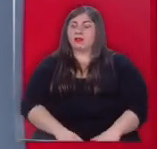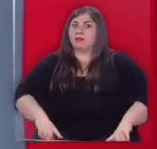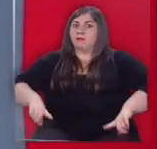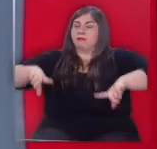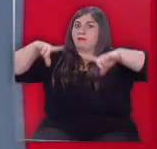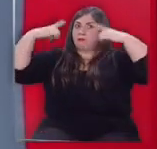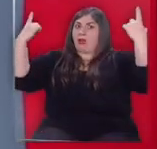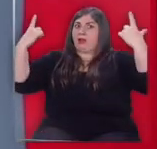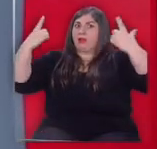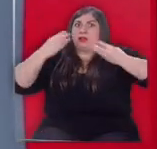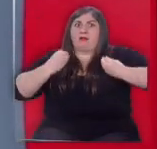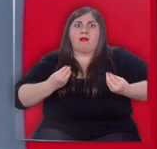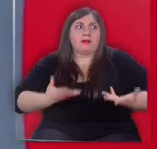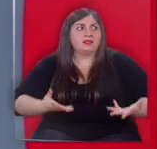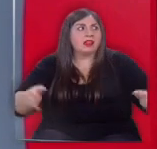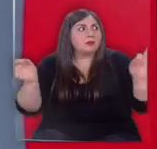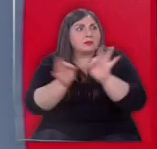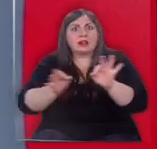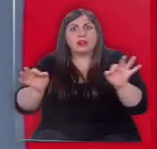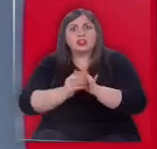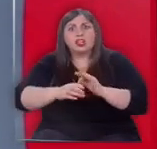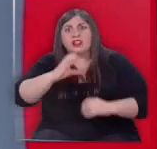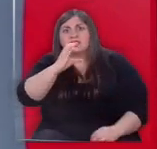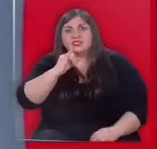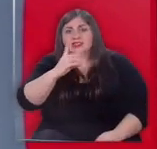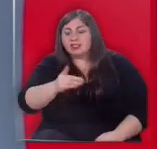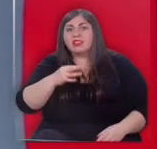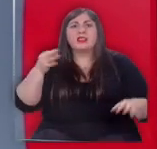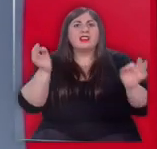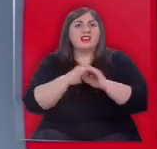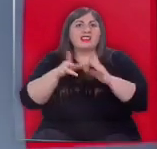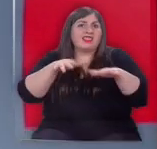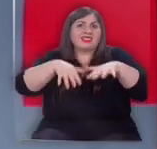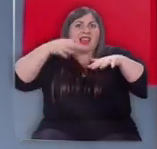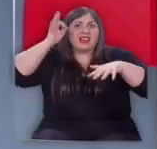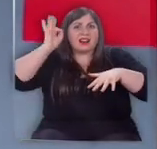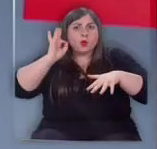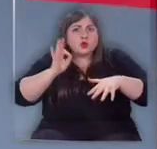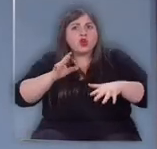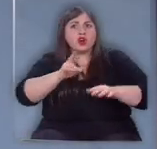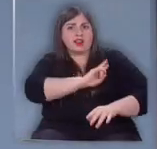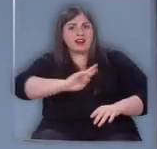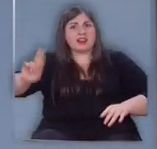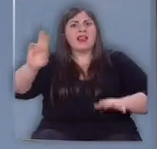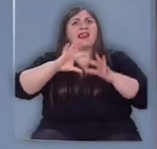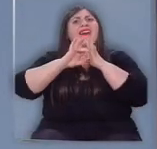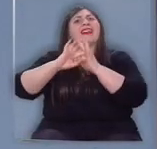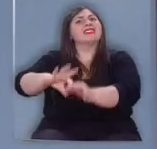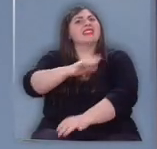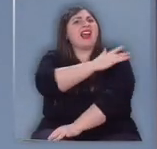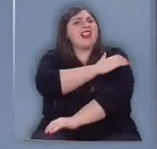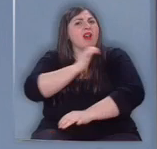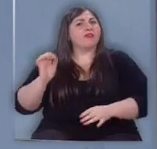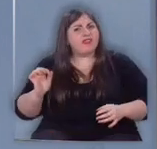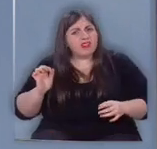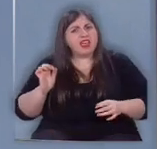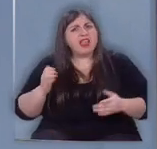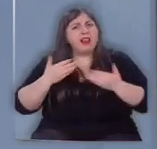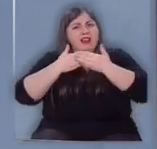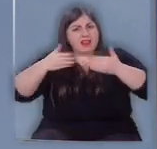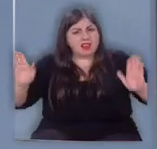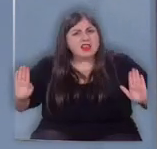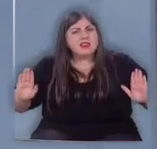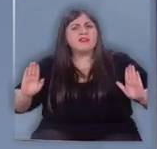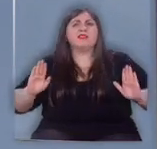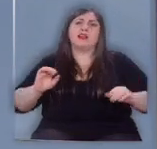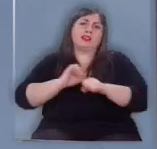estábamos viendo recién, las explicaciones que da el pastor Cid a propósito de estos cultos que se han realizado. Gracias, dice él, a la fe se ha mantenido libre del